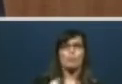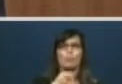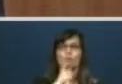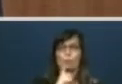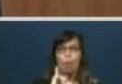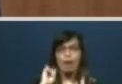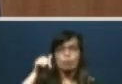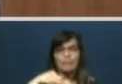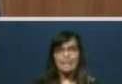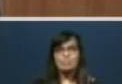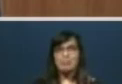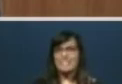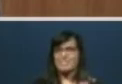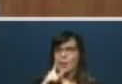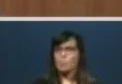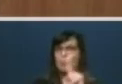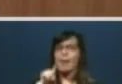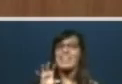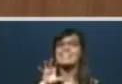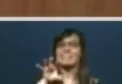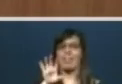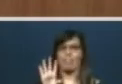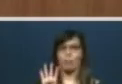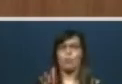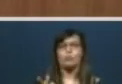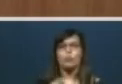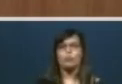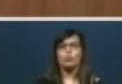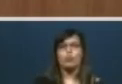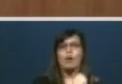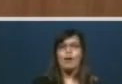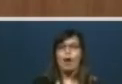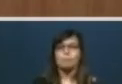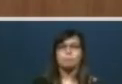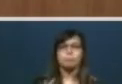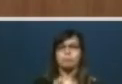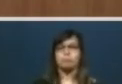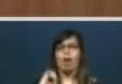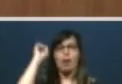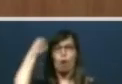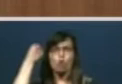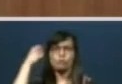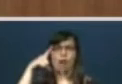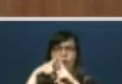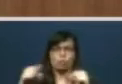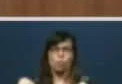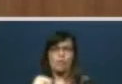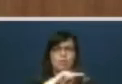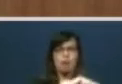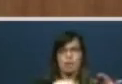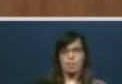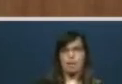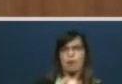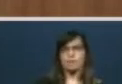un problema de estado para ello hemos creado una alianza con aragón asturias galicia castilla la mancha y extremadura